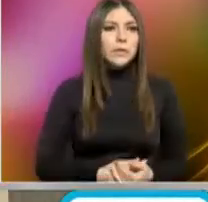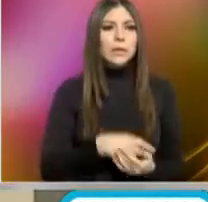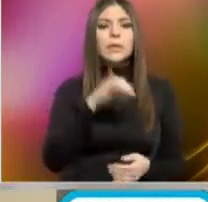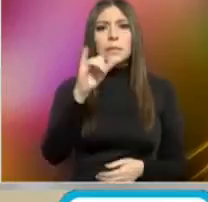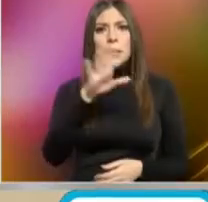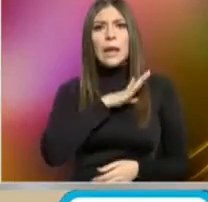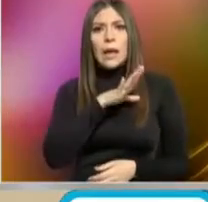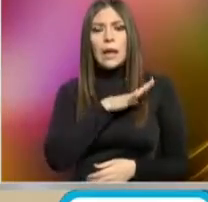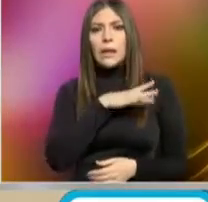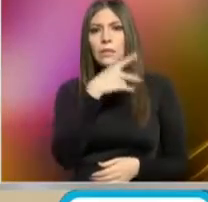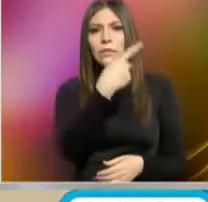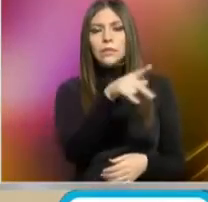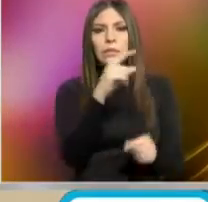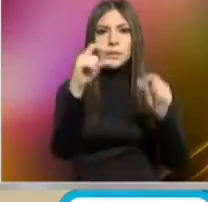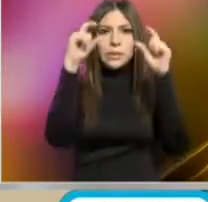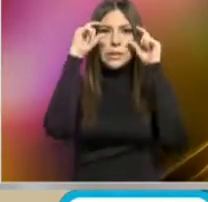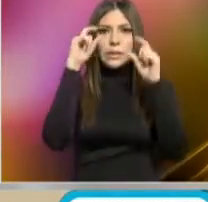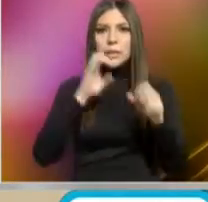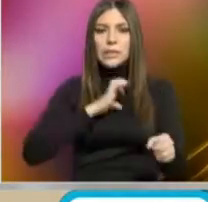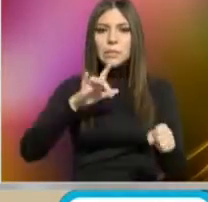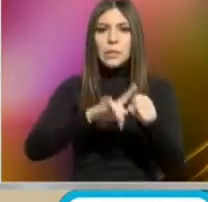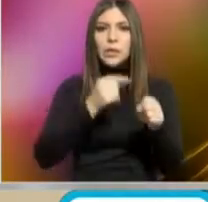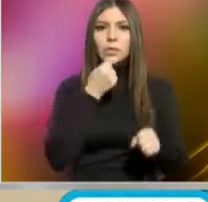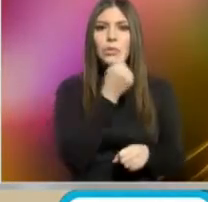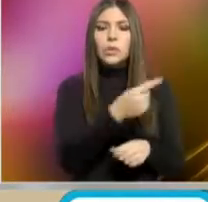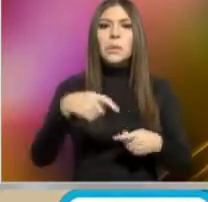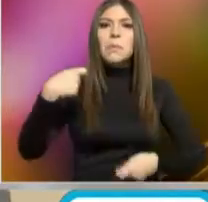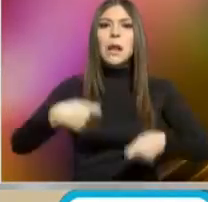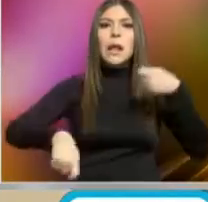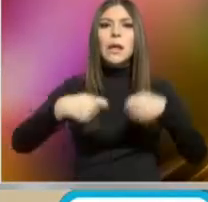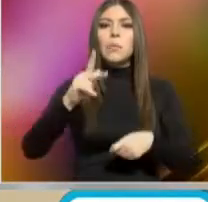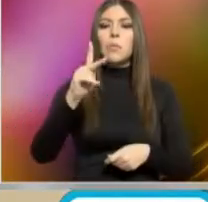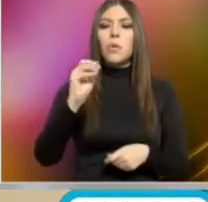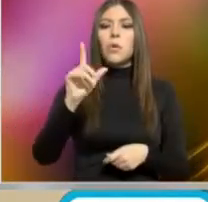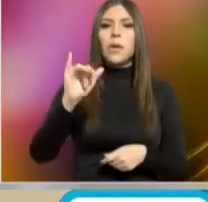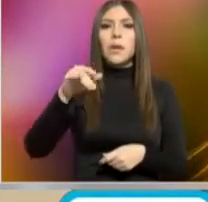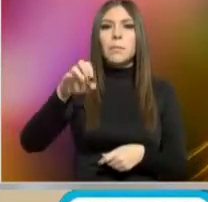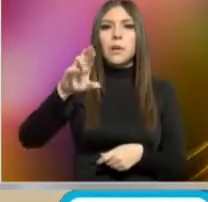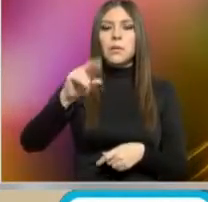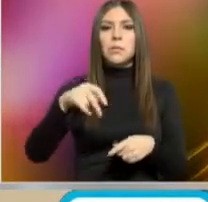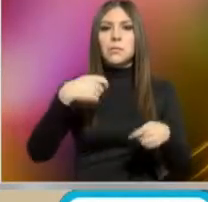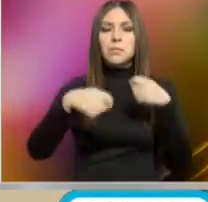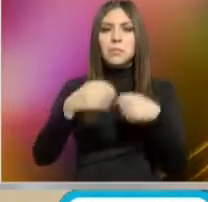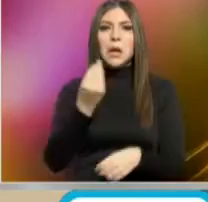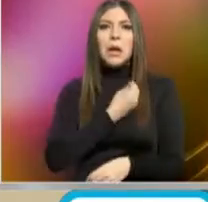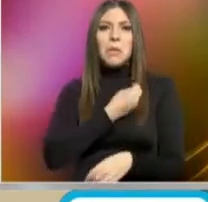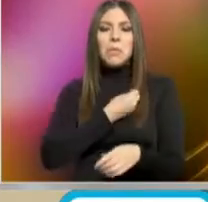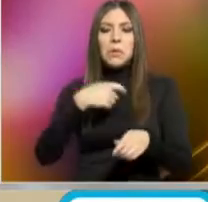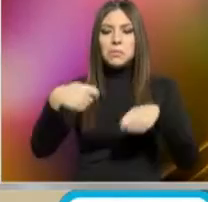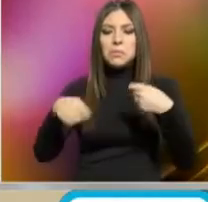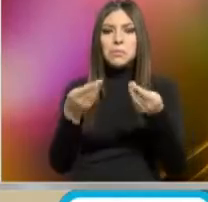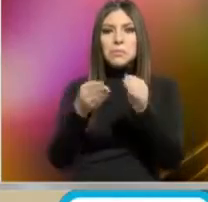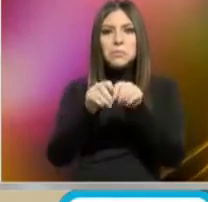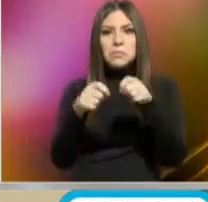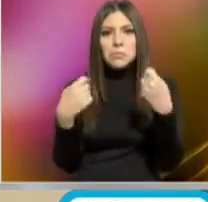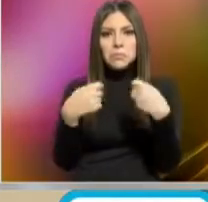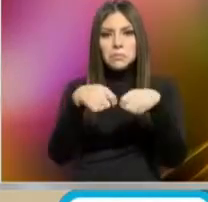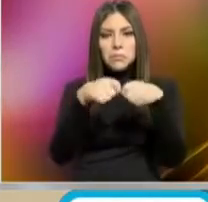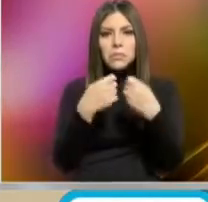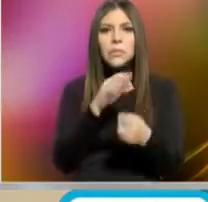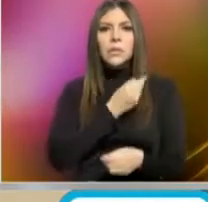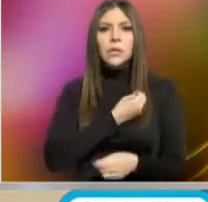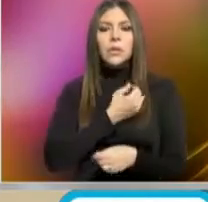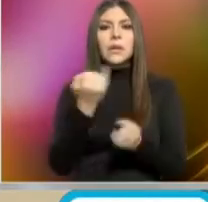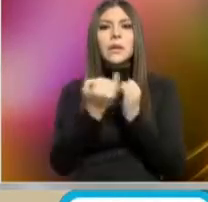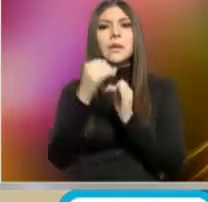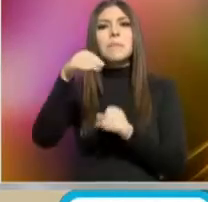de un polímero, de un plástico, que están hechos de una sola pieza, son flexibles, resistentes y también las lentes, las